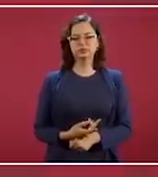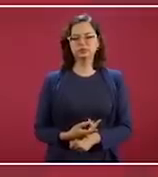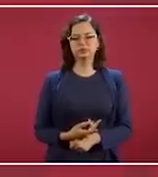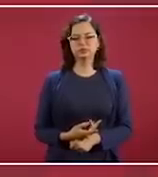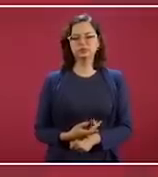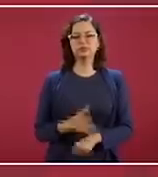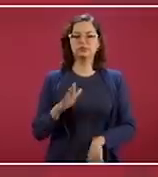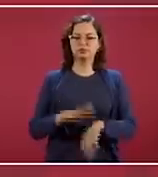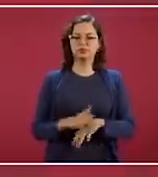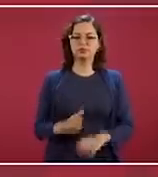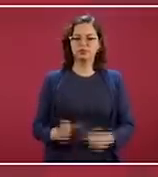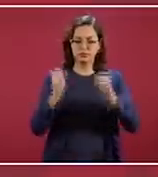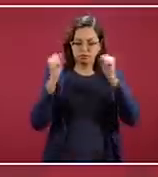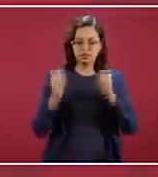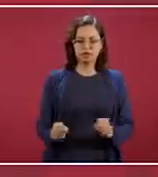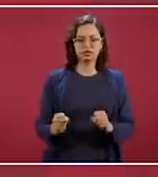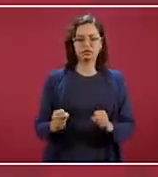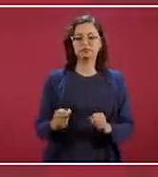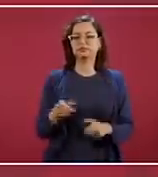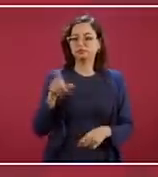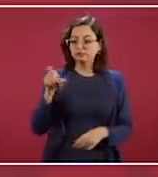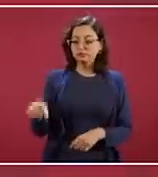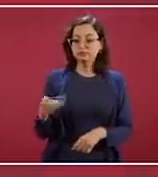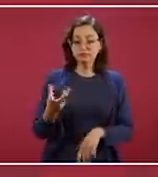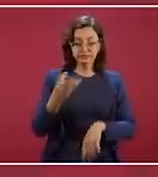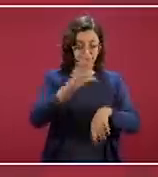que no se entreguen contratos